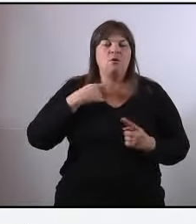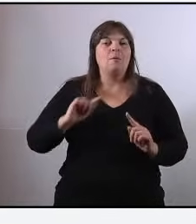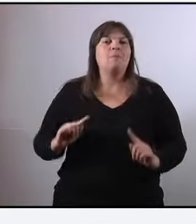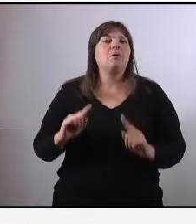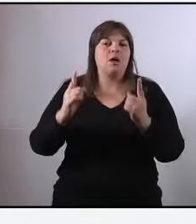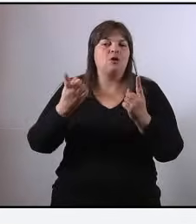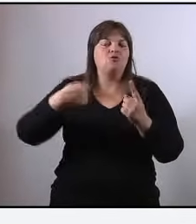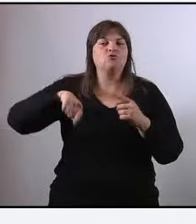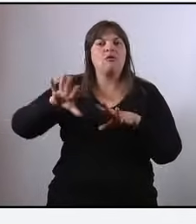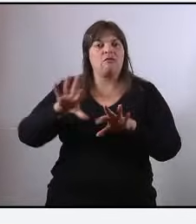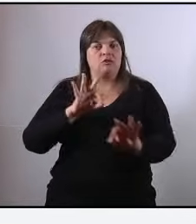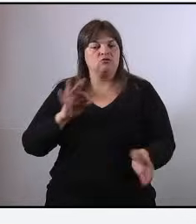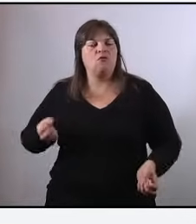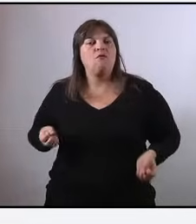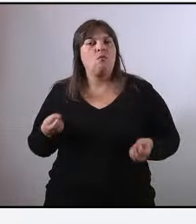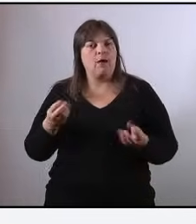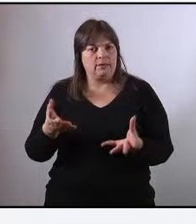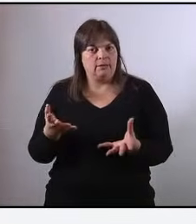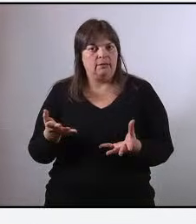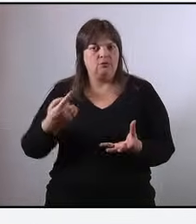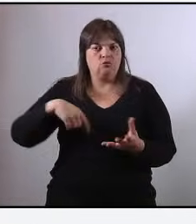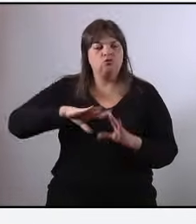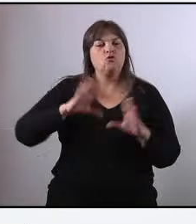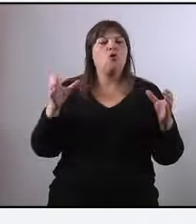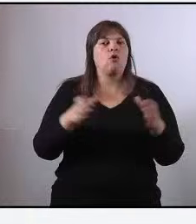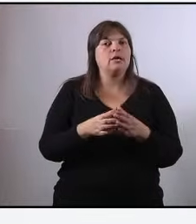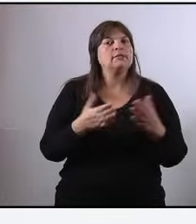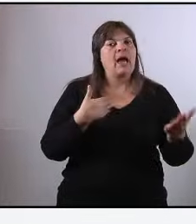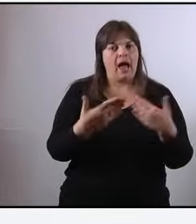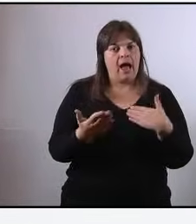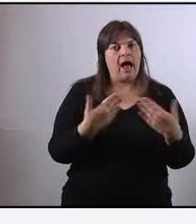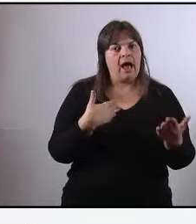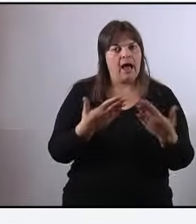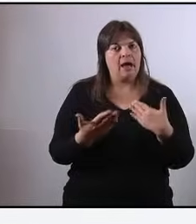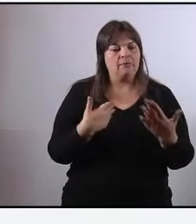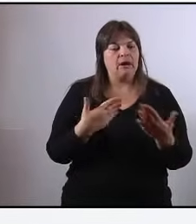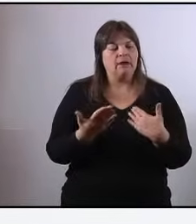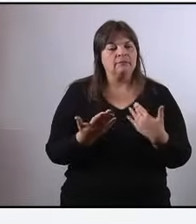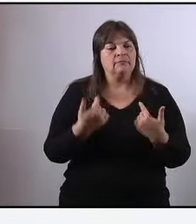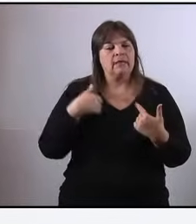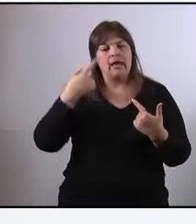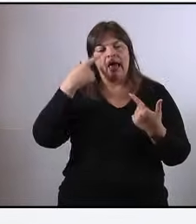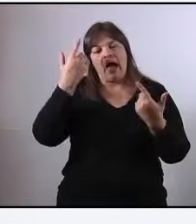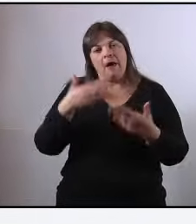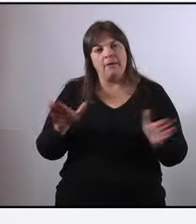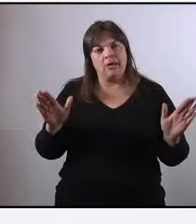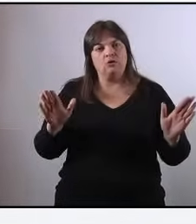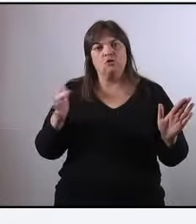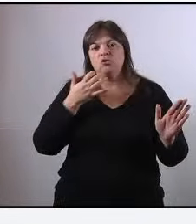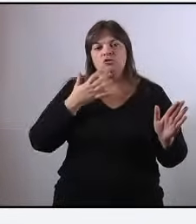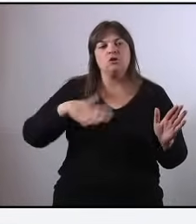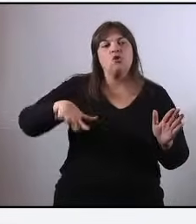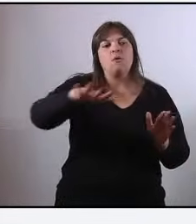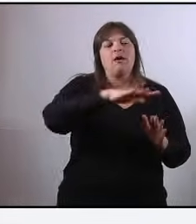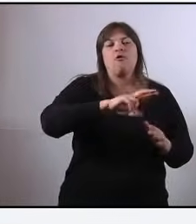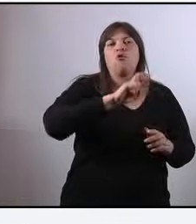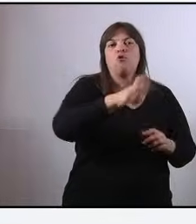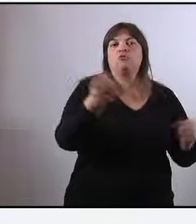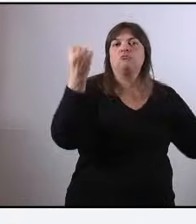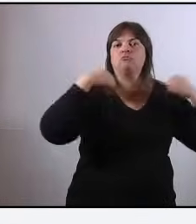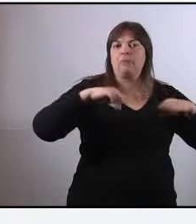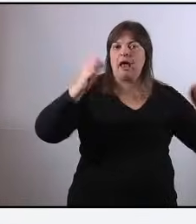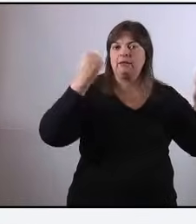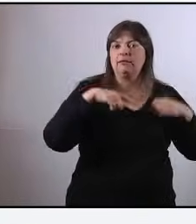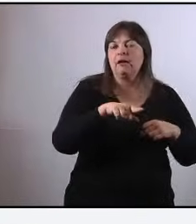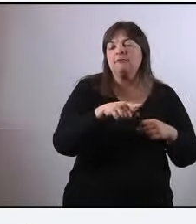esta decisión, hemos hablado con la orquesta y estamos abiertos a que si encuentran otra ubicación en la que poder desarrollar